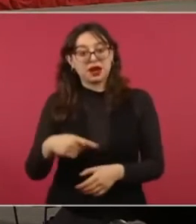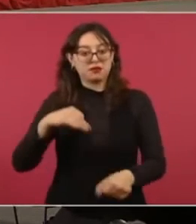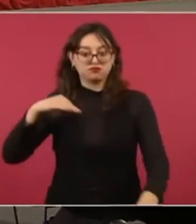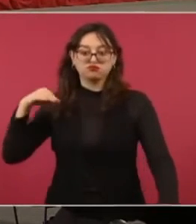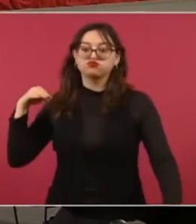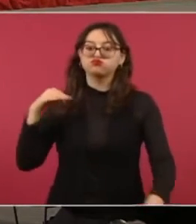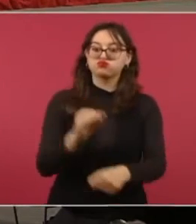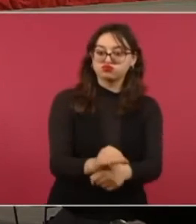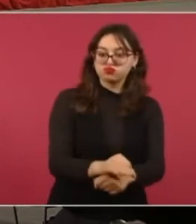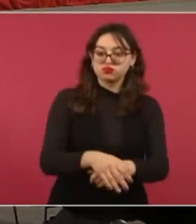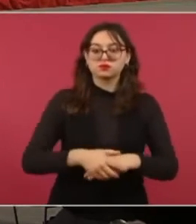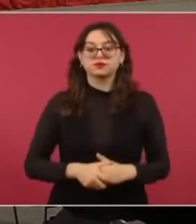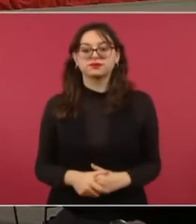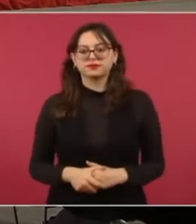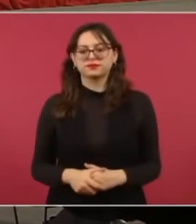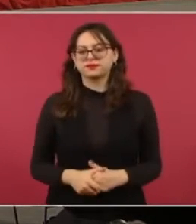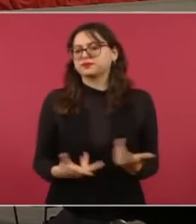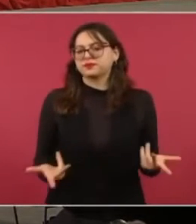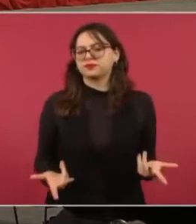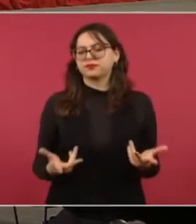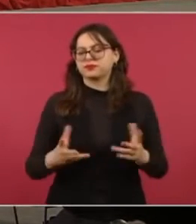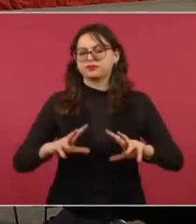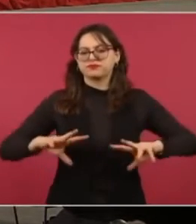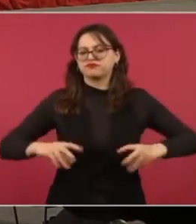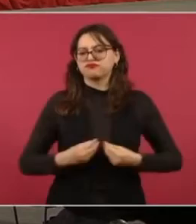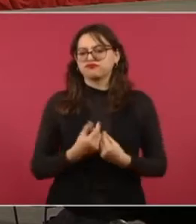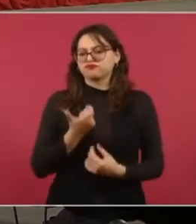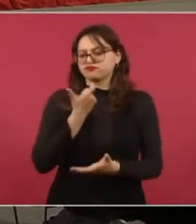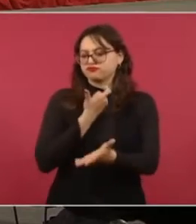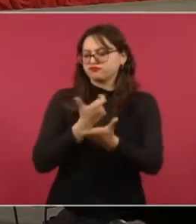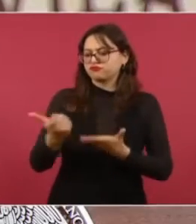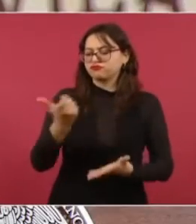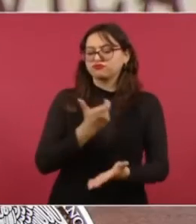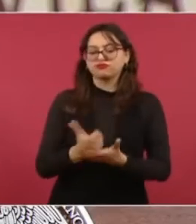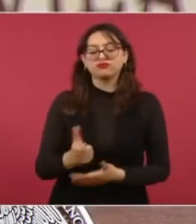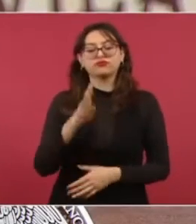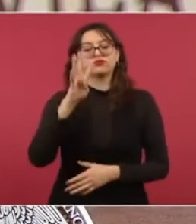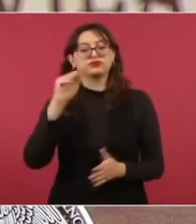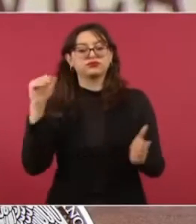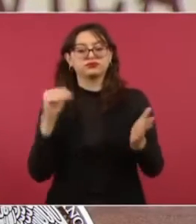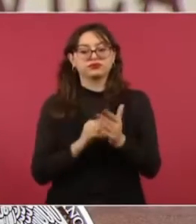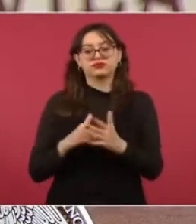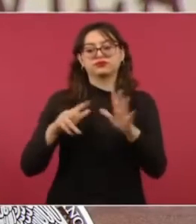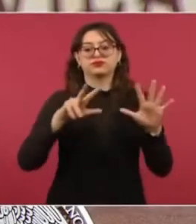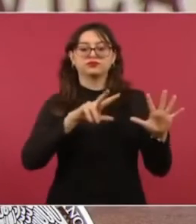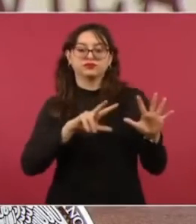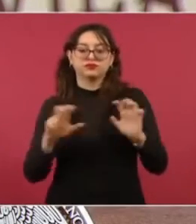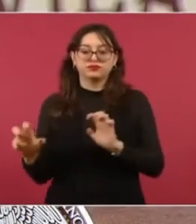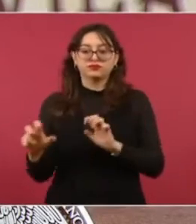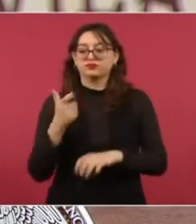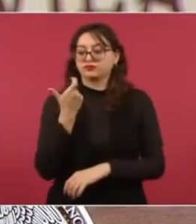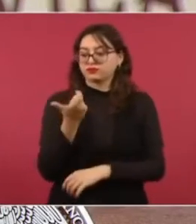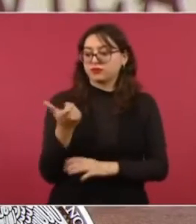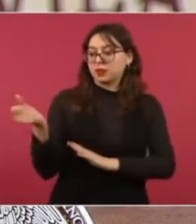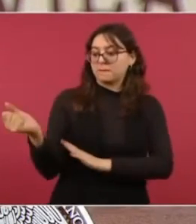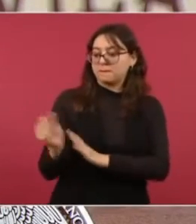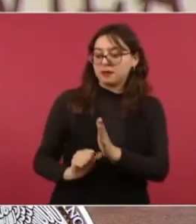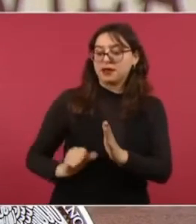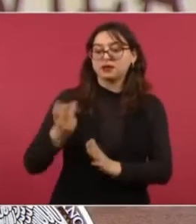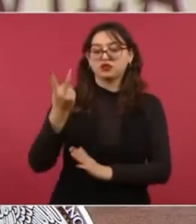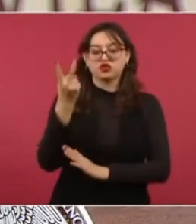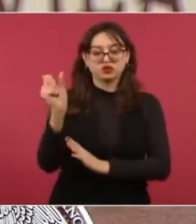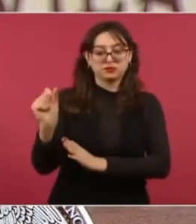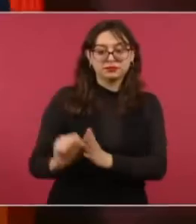protección social. El monto que reciben las personas es de 4,800 pesos bimestrales, lo cual significa una